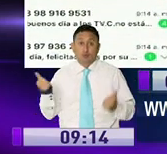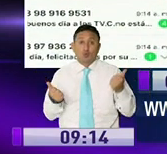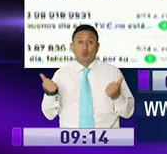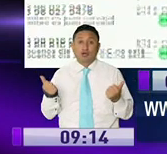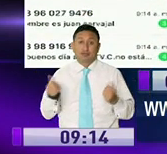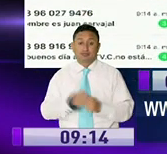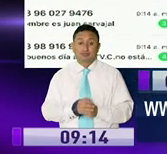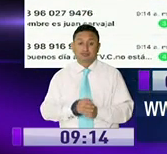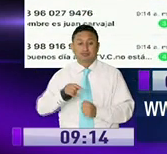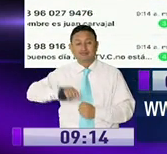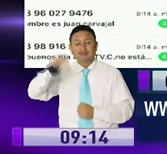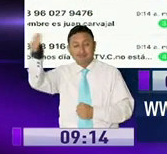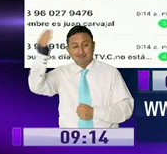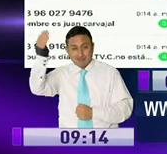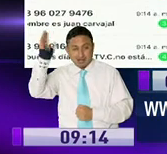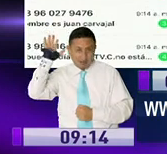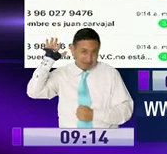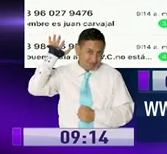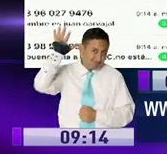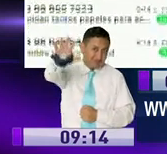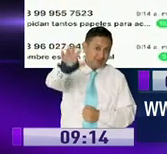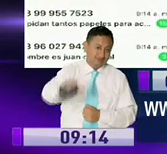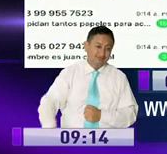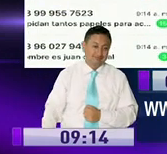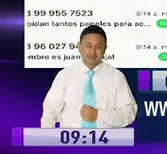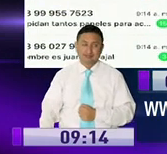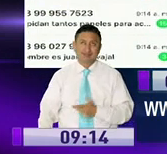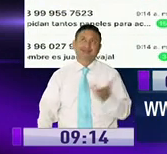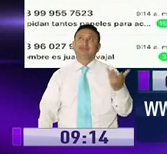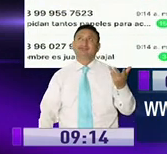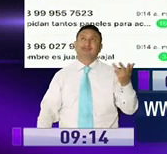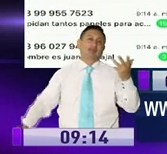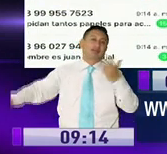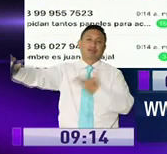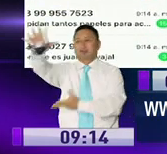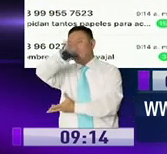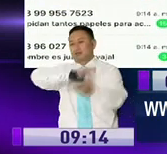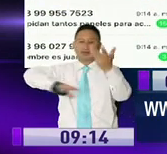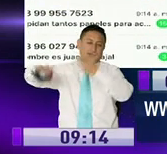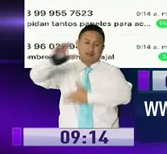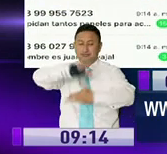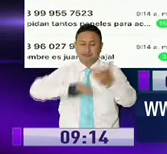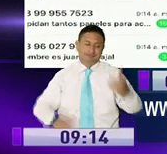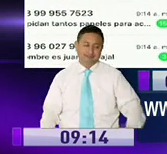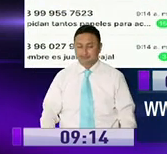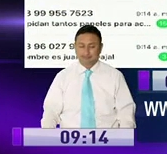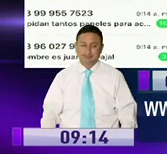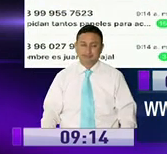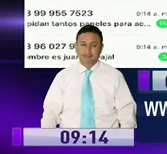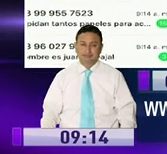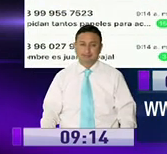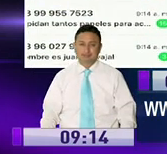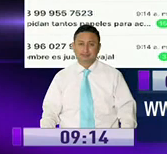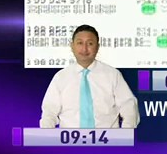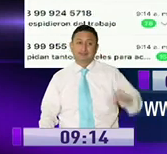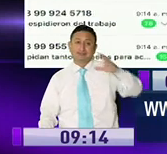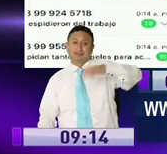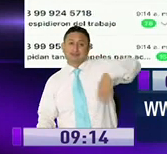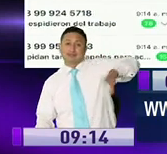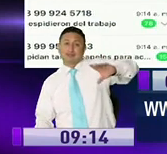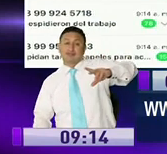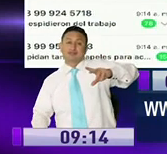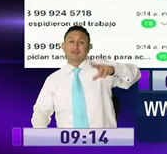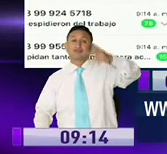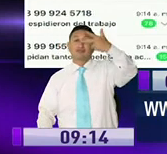la alcaldía de Rumiñahui. Ahí es una realmente... Hay una triangulación ahí. Tienen al Zonal de los Chillos, si